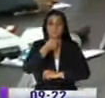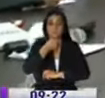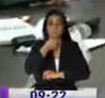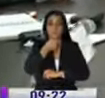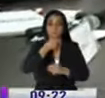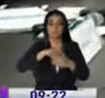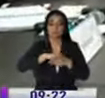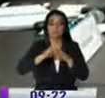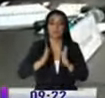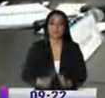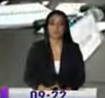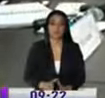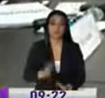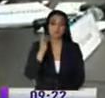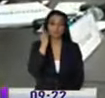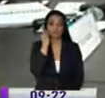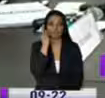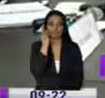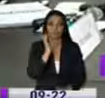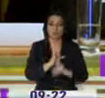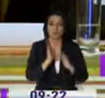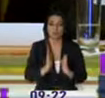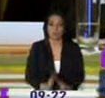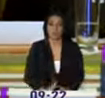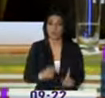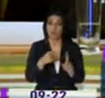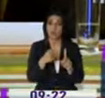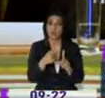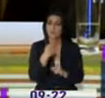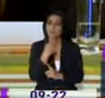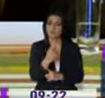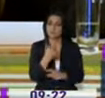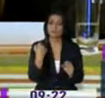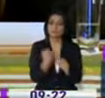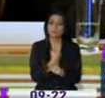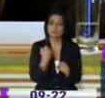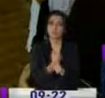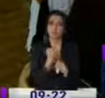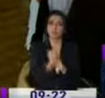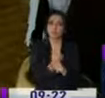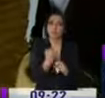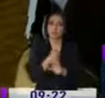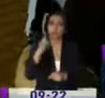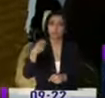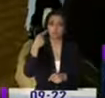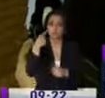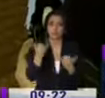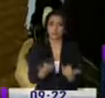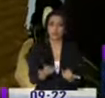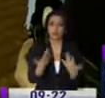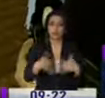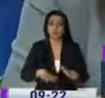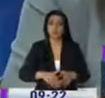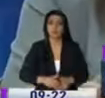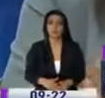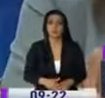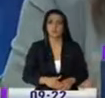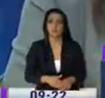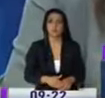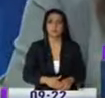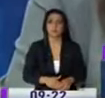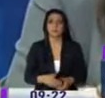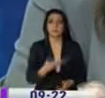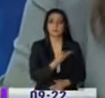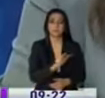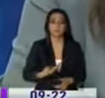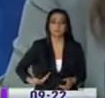la canciller ecuatoriana María Fernández Pinoza se refirió al trabajo que está realizando el gobierno actual. El presidente